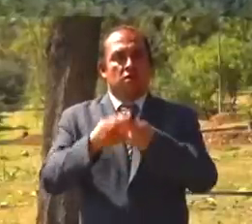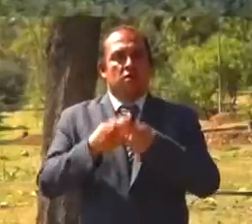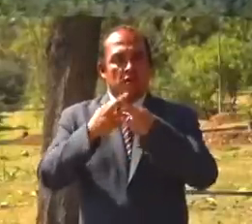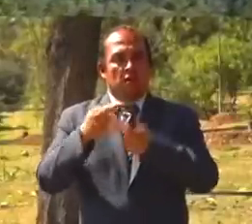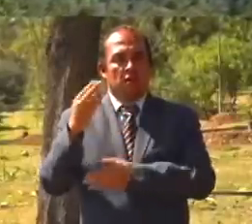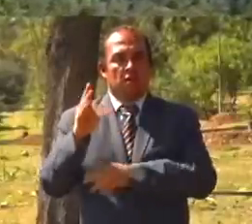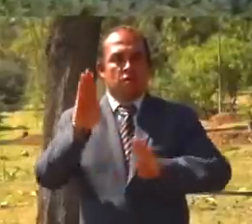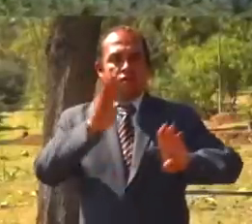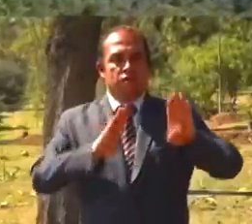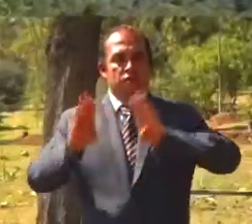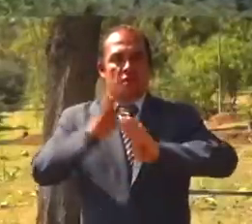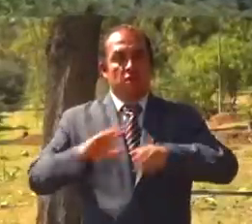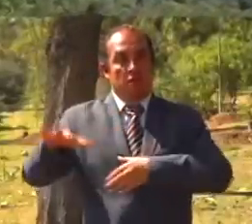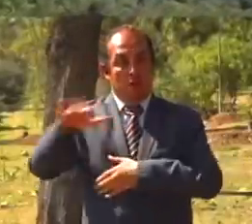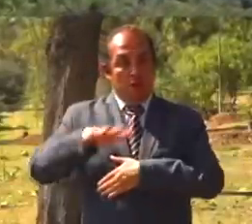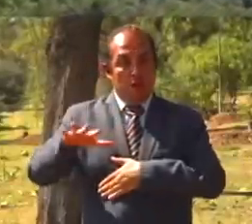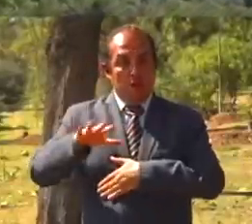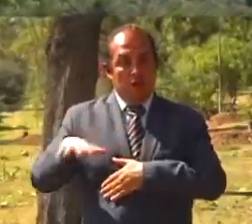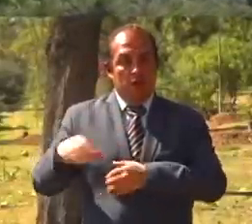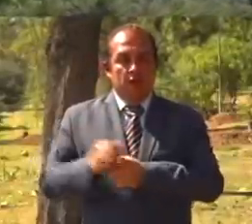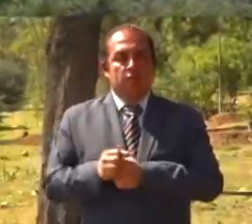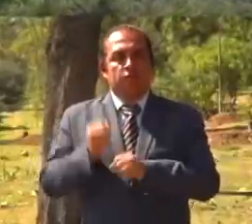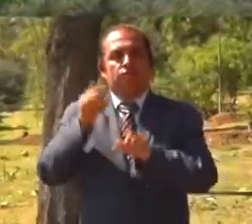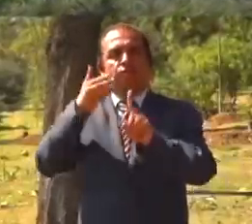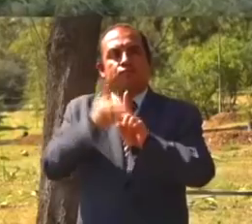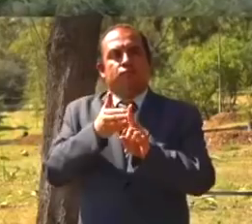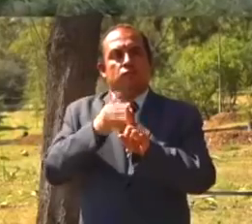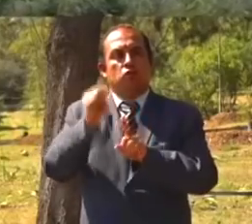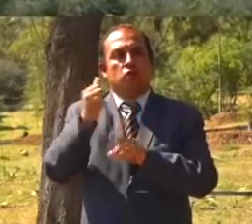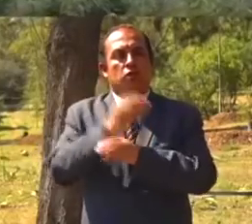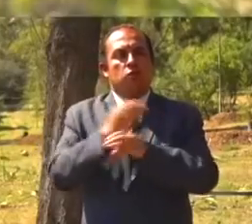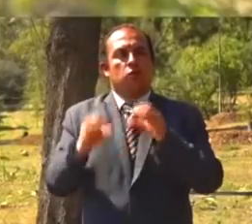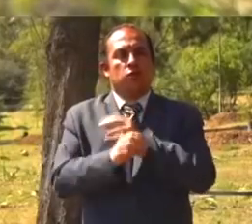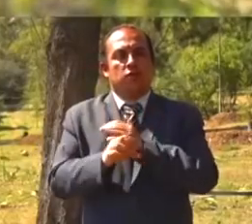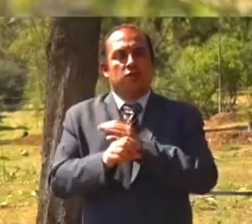buscan otra de las cosas que con el ingeniero Obregón